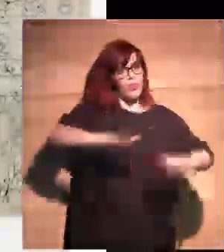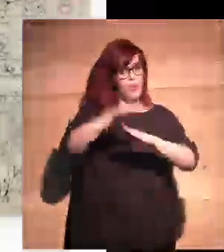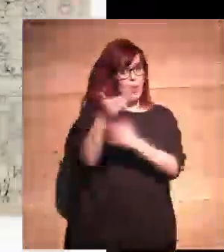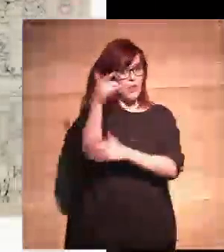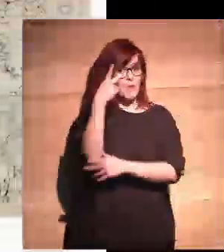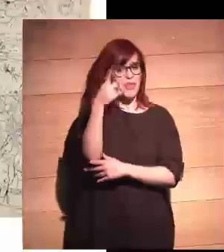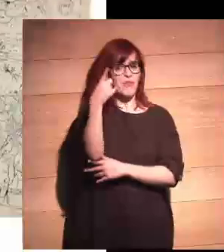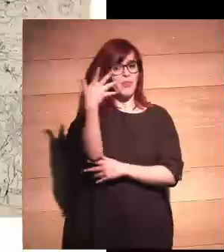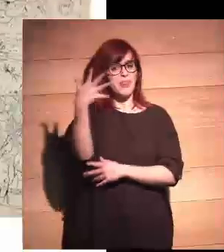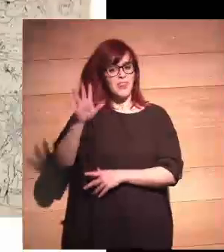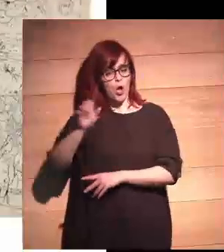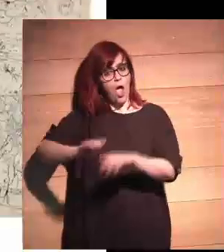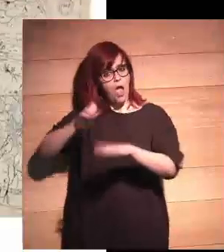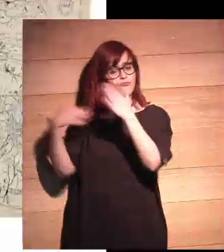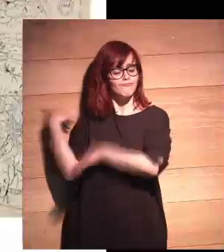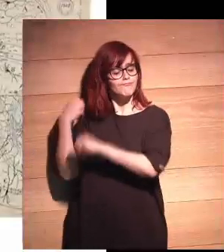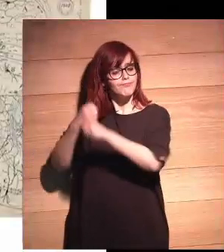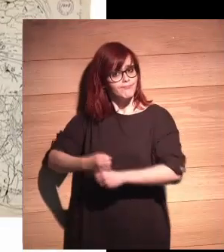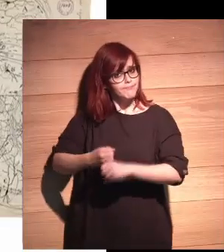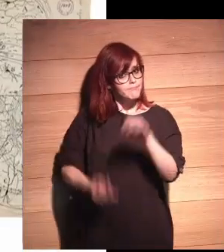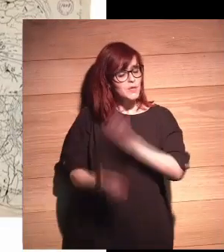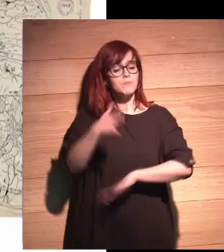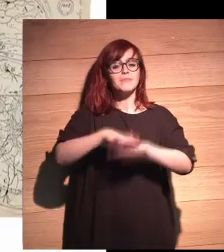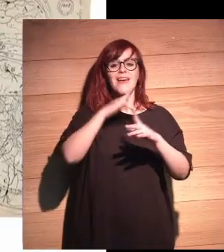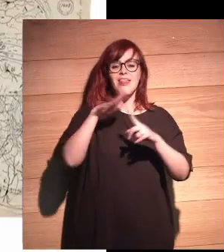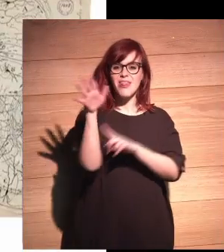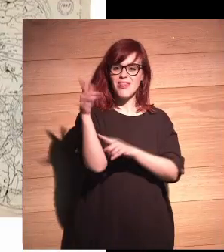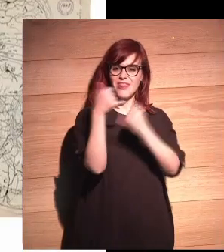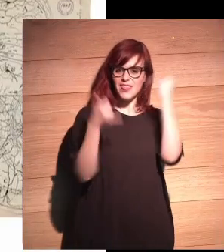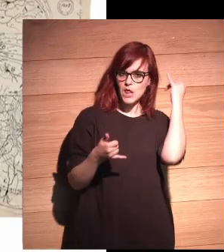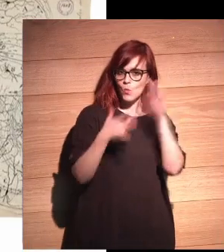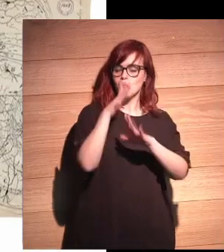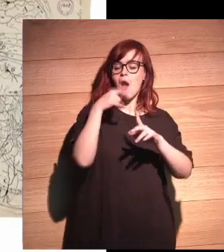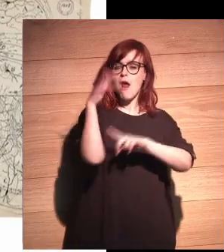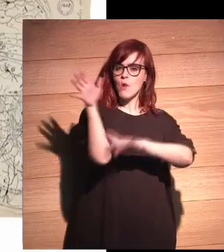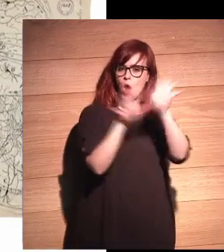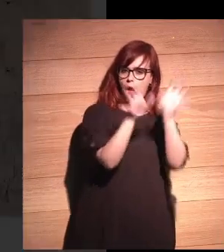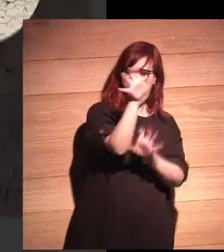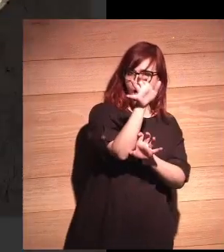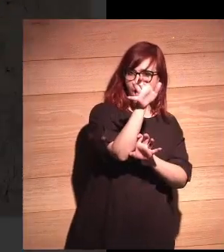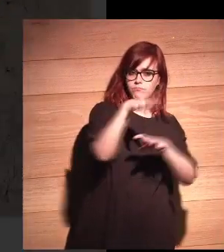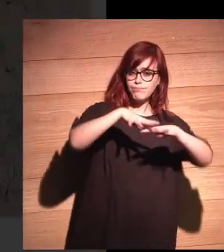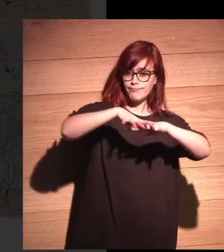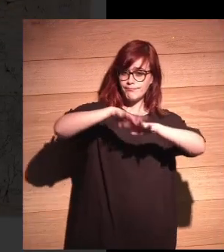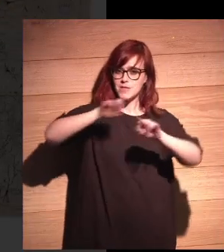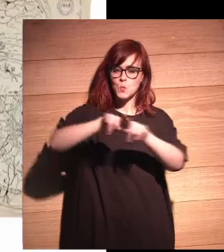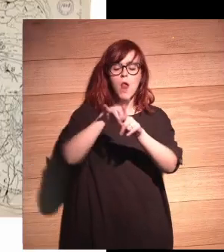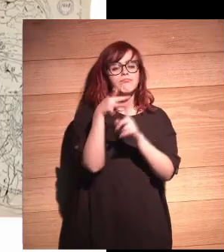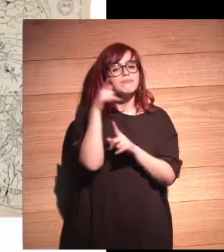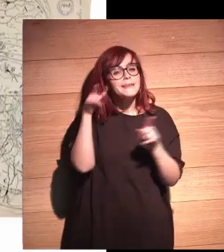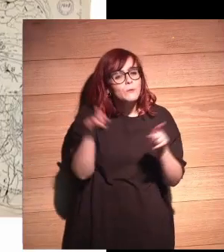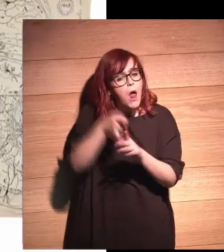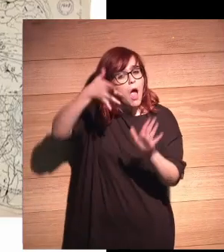hace 125 años pues ya describió los circuitos neuronales, y no solo los